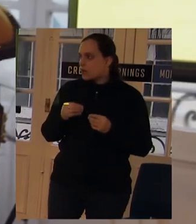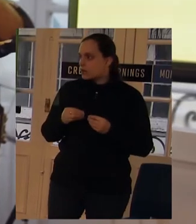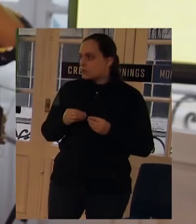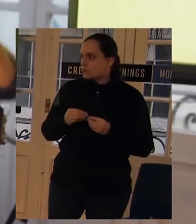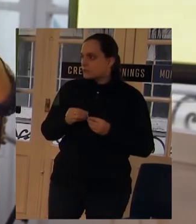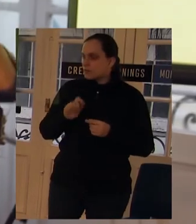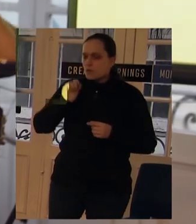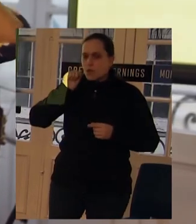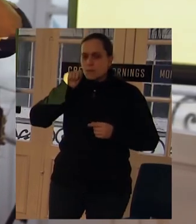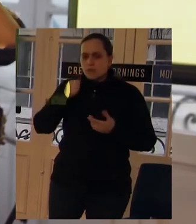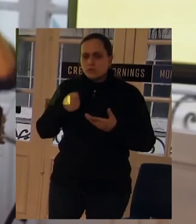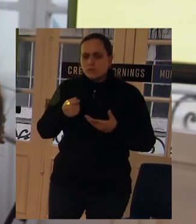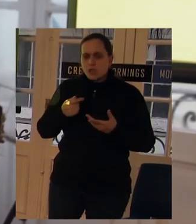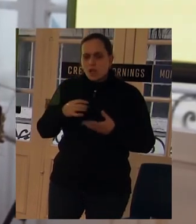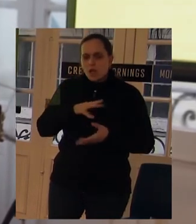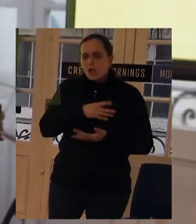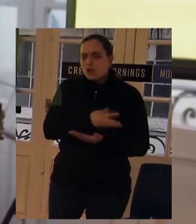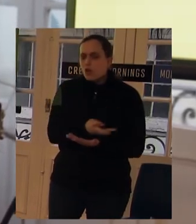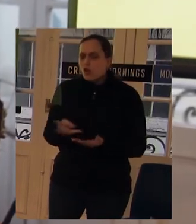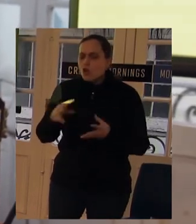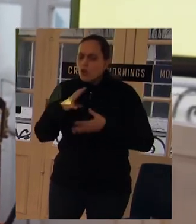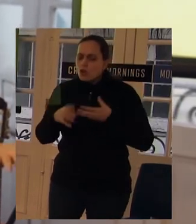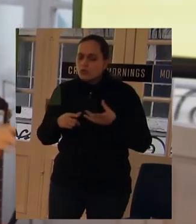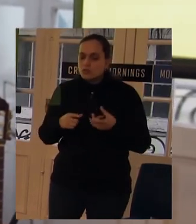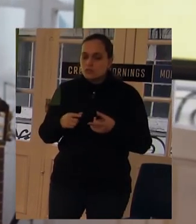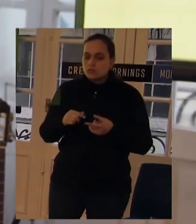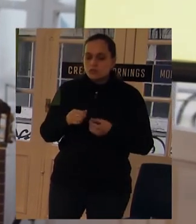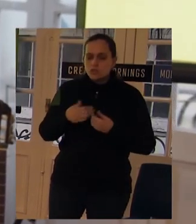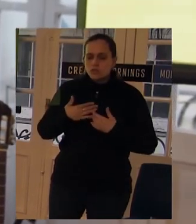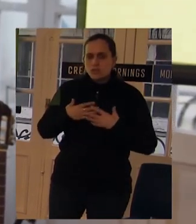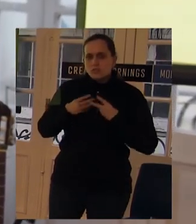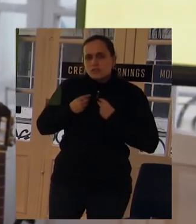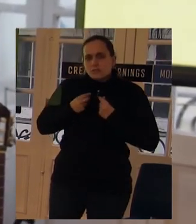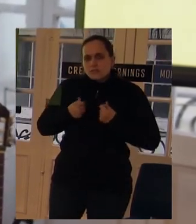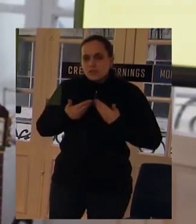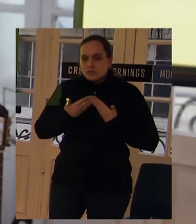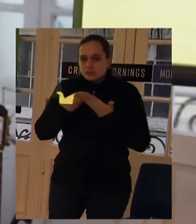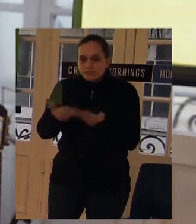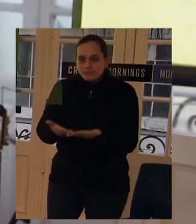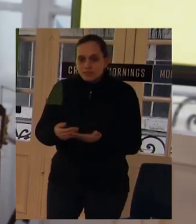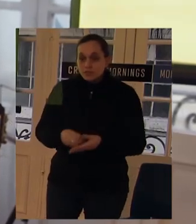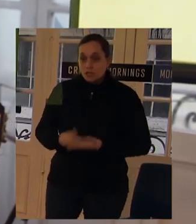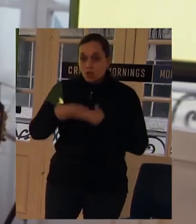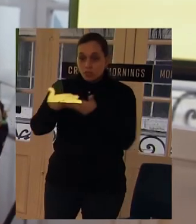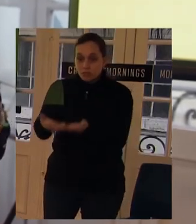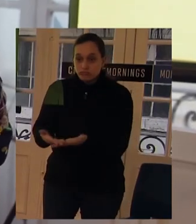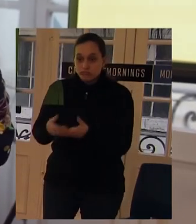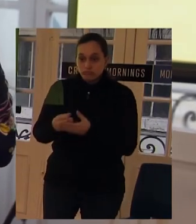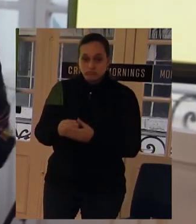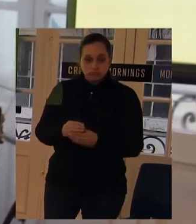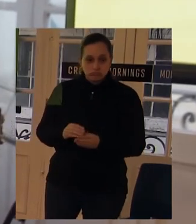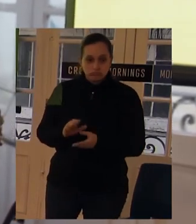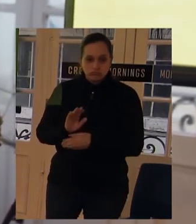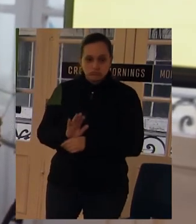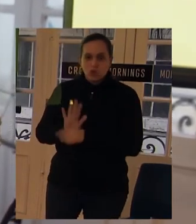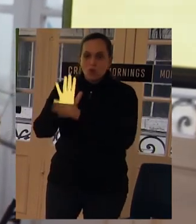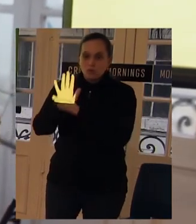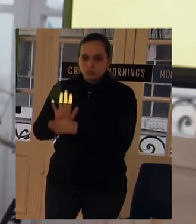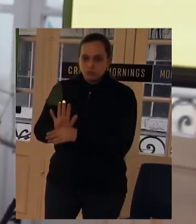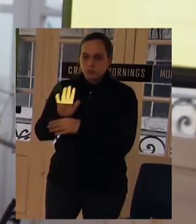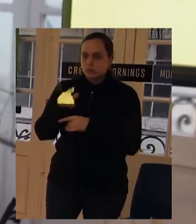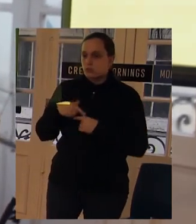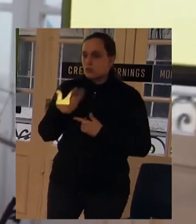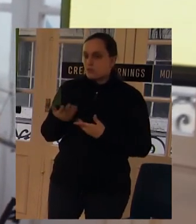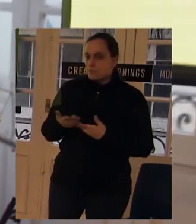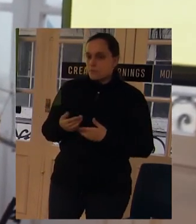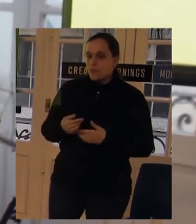me gustaría transmitir con estos colores. Y todo eso se lo llevo de vuelta al cliente. El cliente